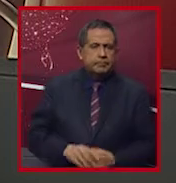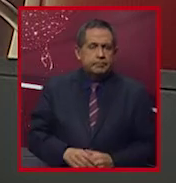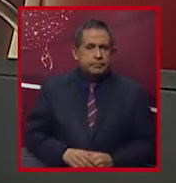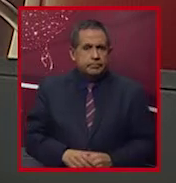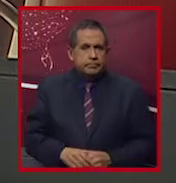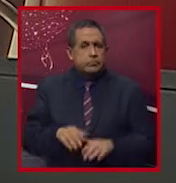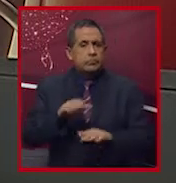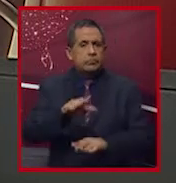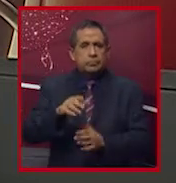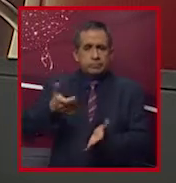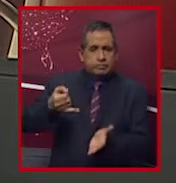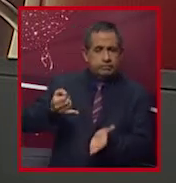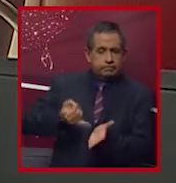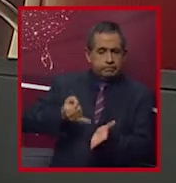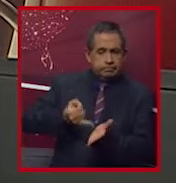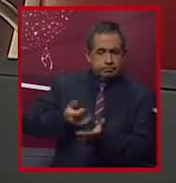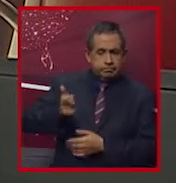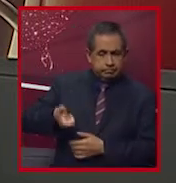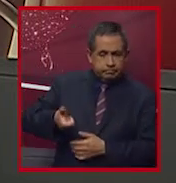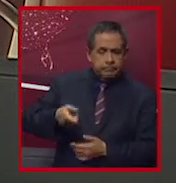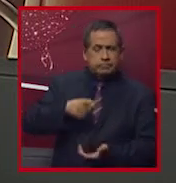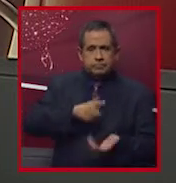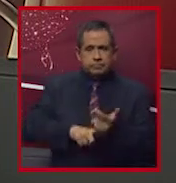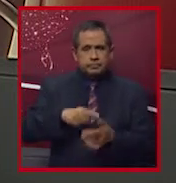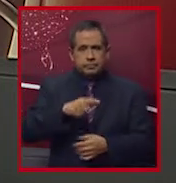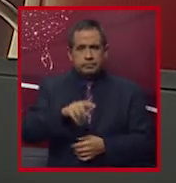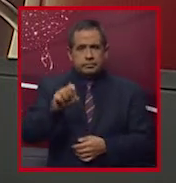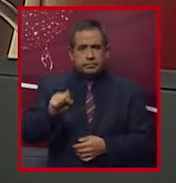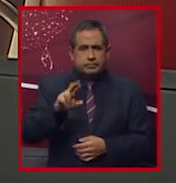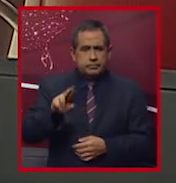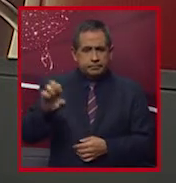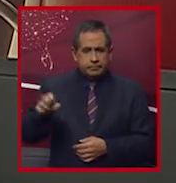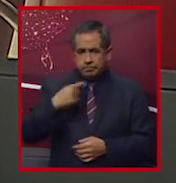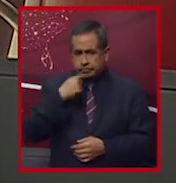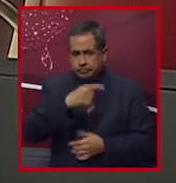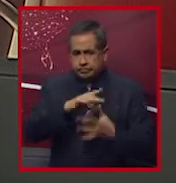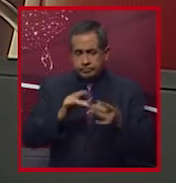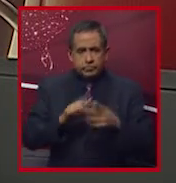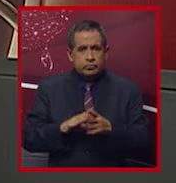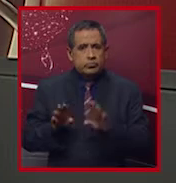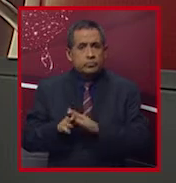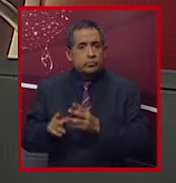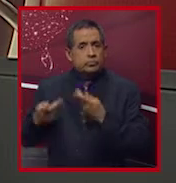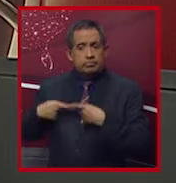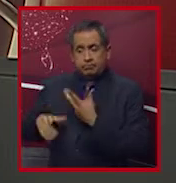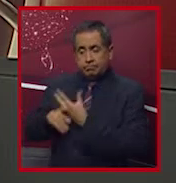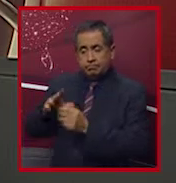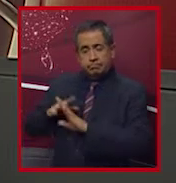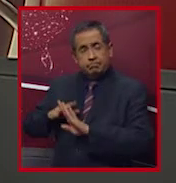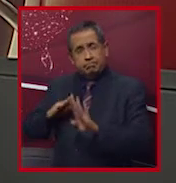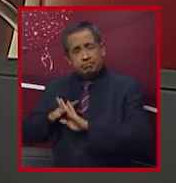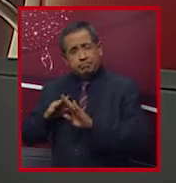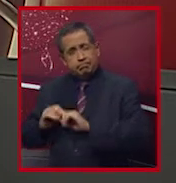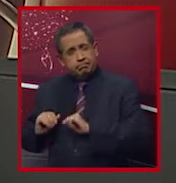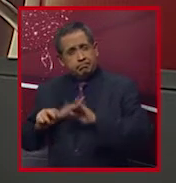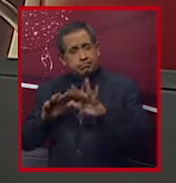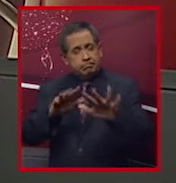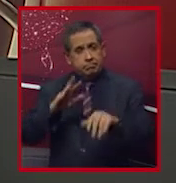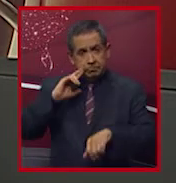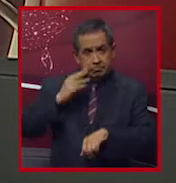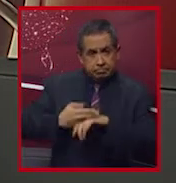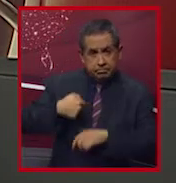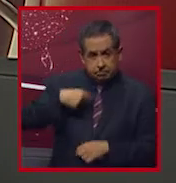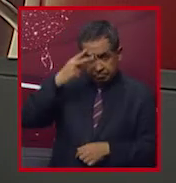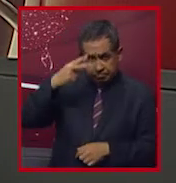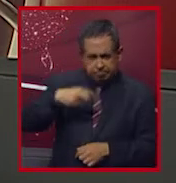los aranceles, el titular de la Secretaría de Relaciones Exteriores agregó que el flujo de migrantes hacia Estados Unidos no es responsabilidad de